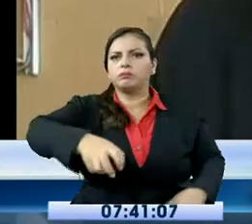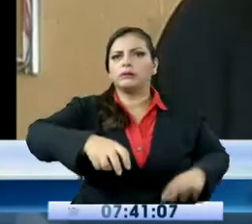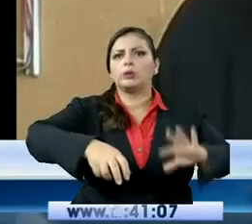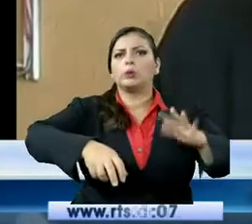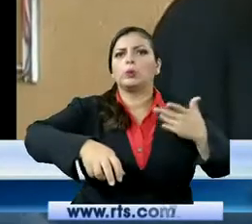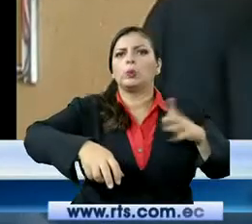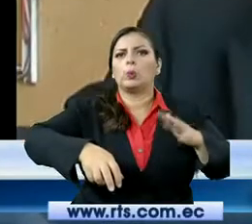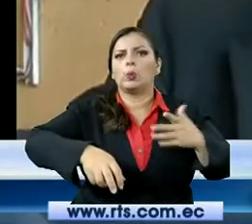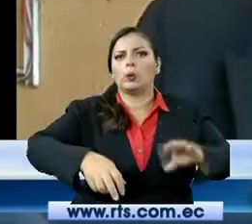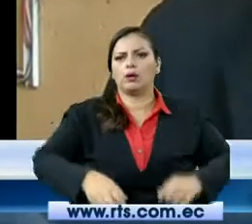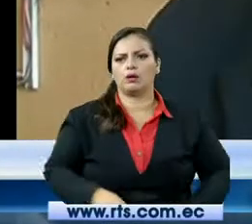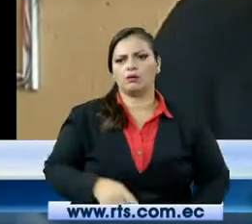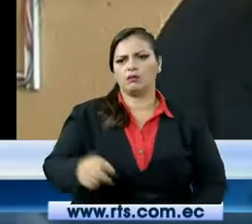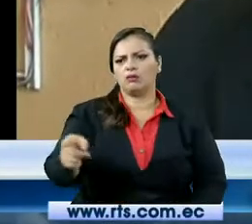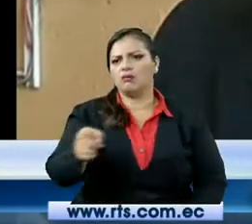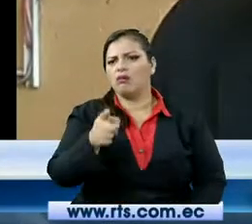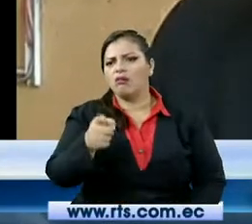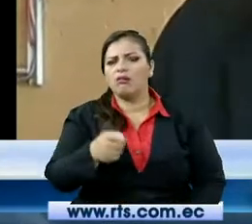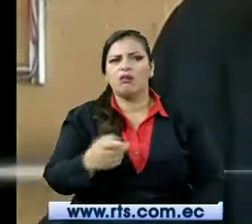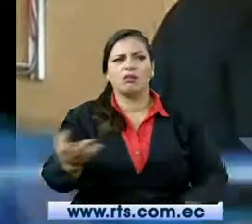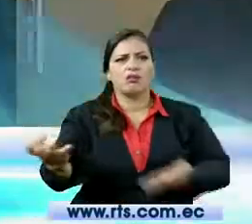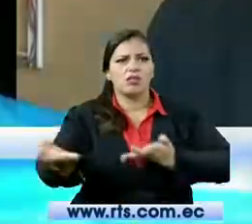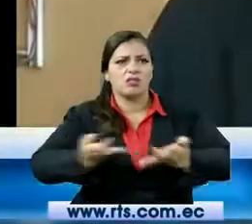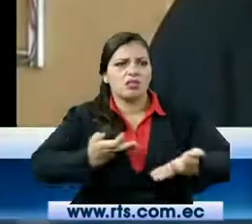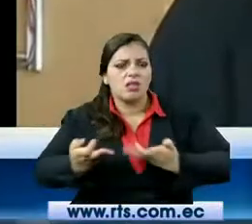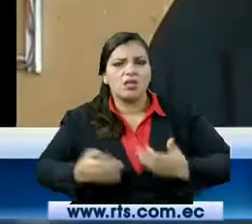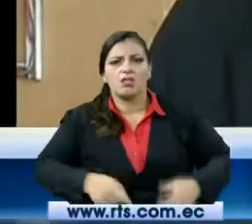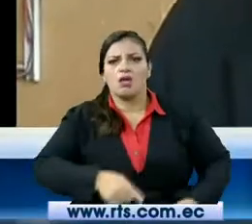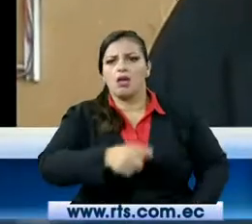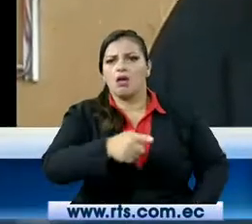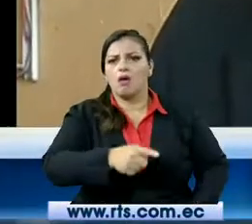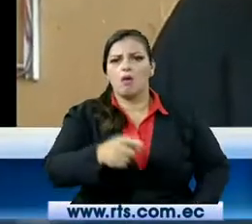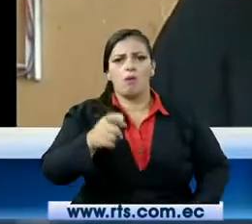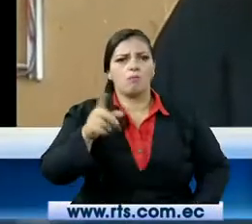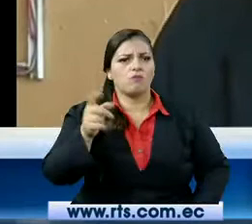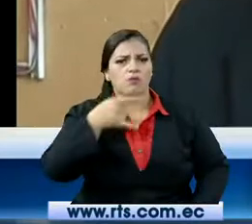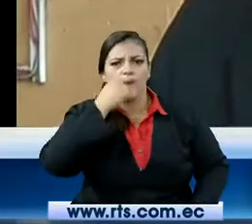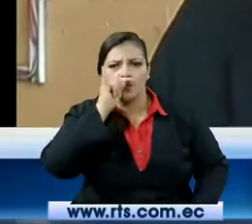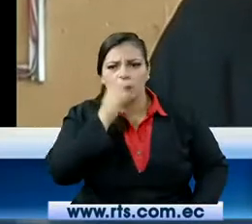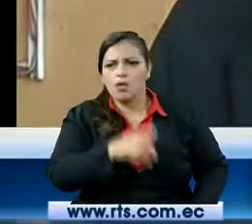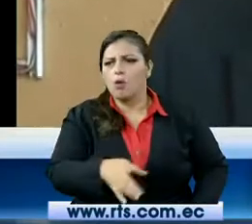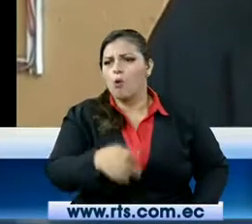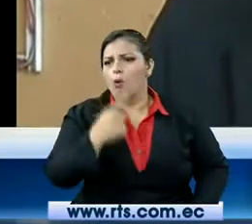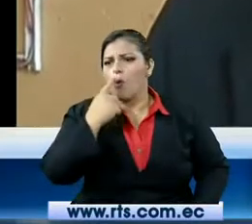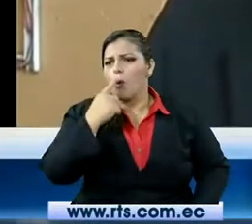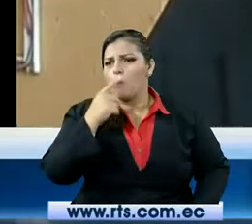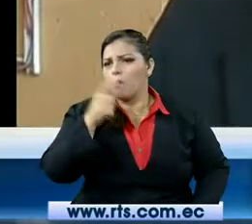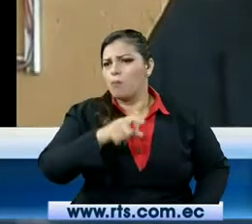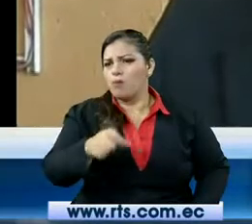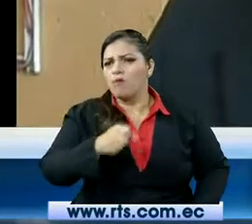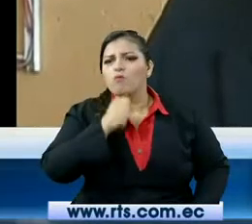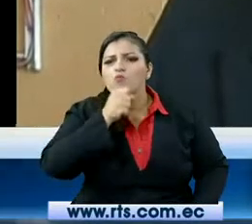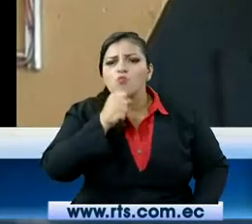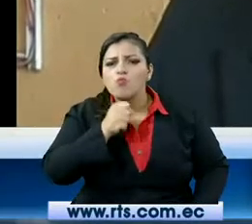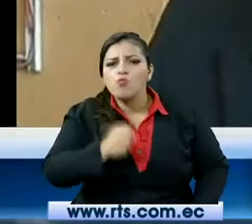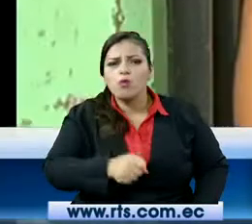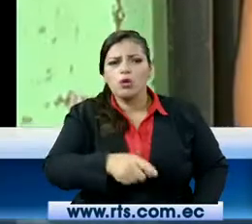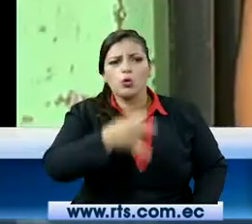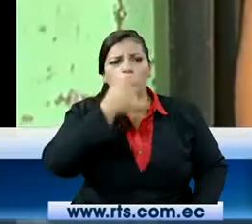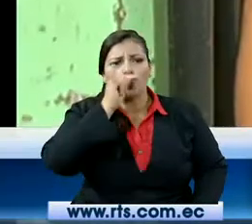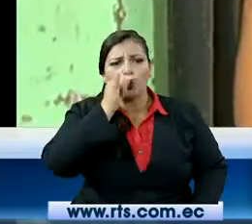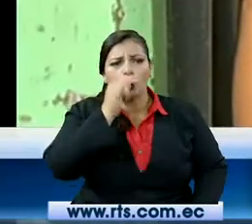adultas a locales comerciantes los comerciales como también a niños especialmente con cáncer con discapacidad